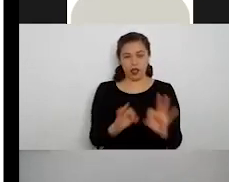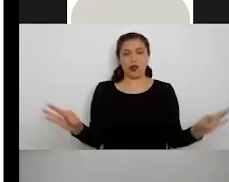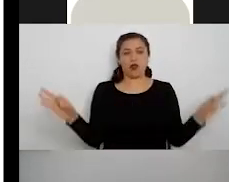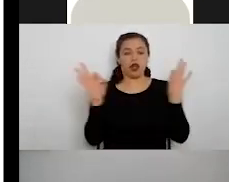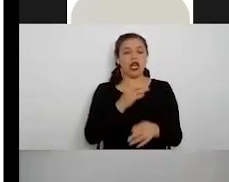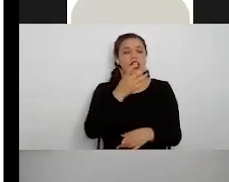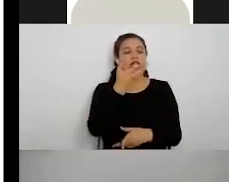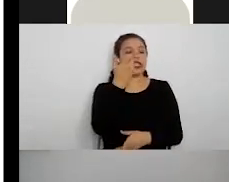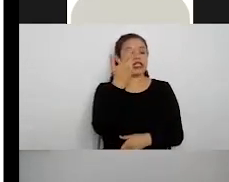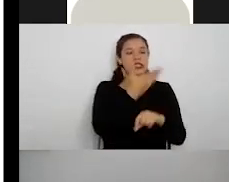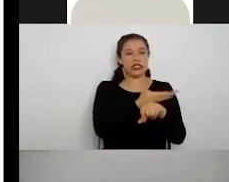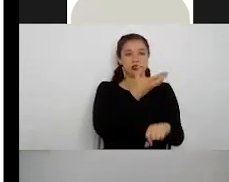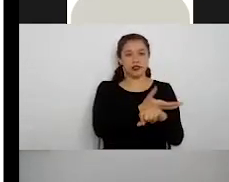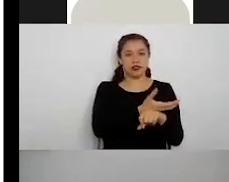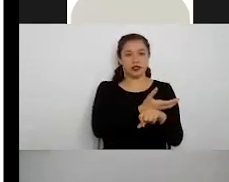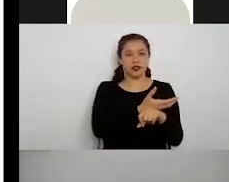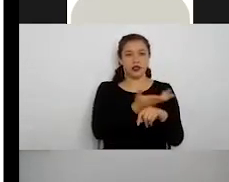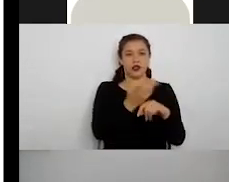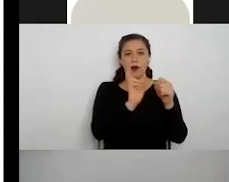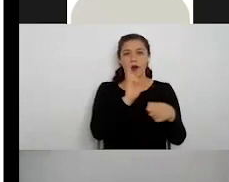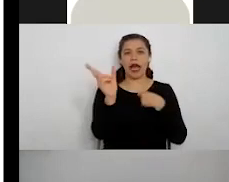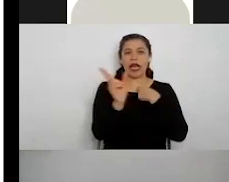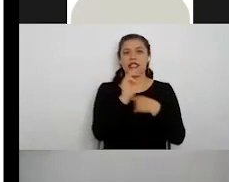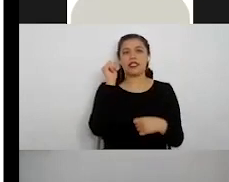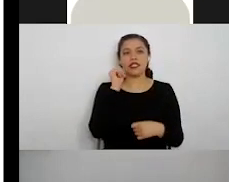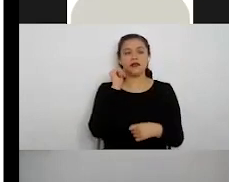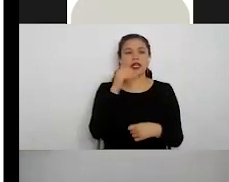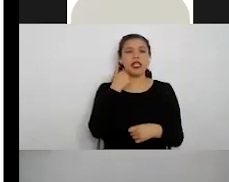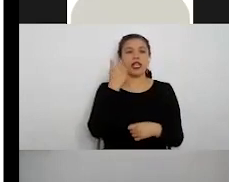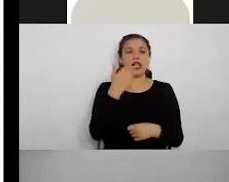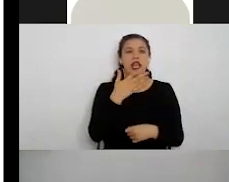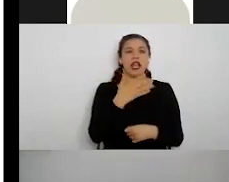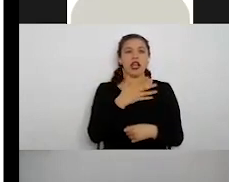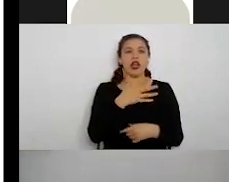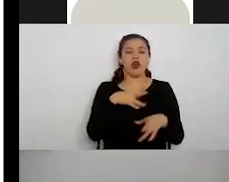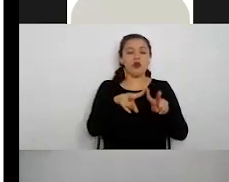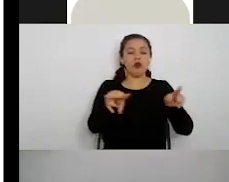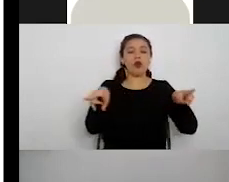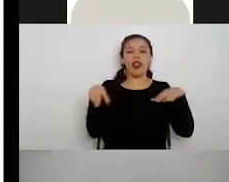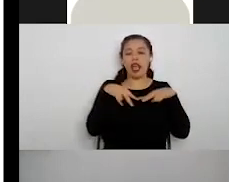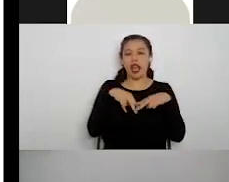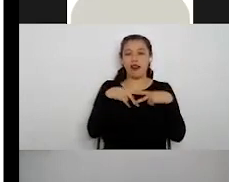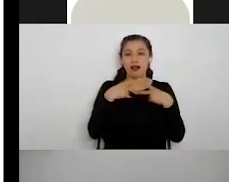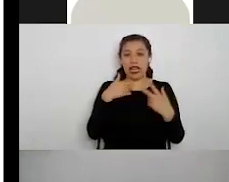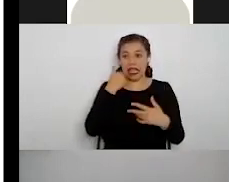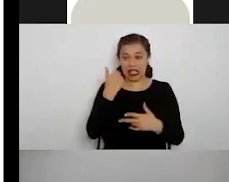que siempre busca ser lo menos vulnerable en el mundo. Por